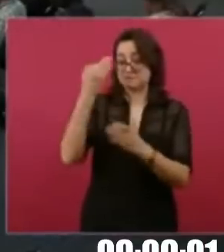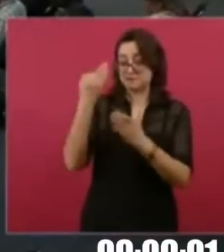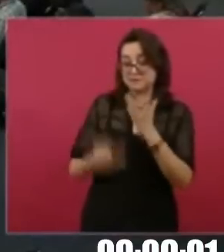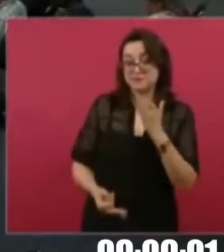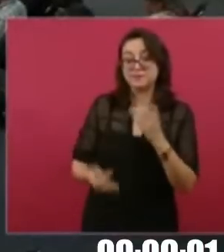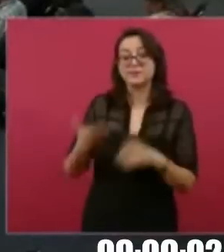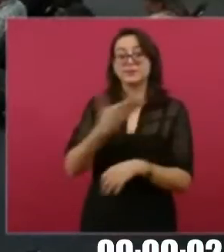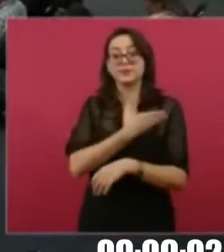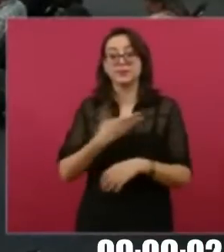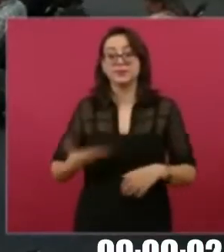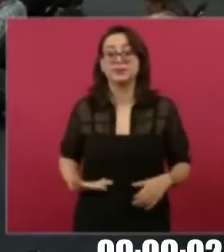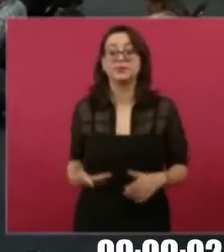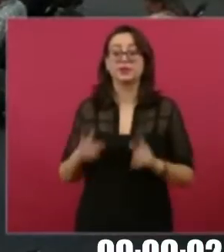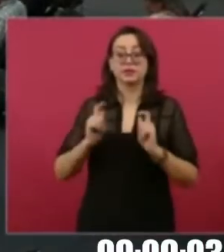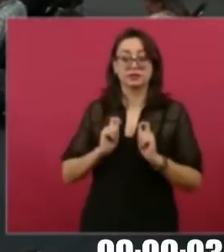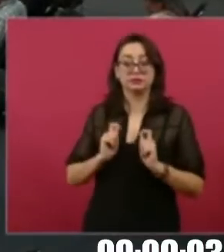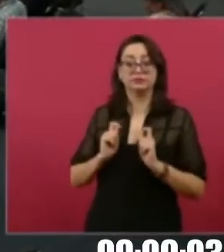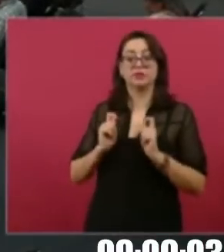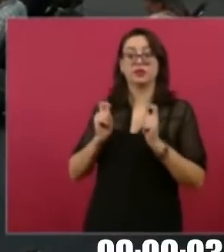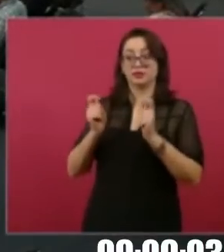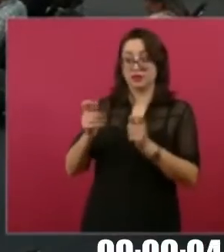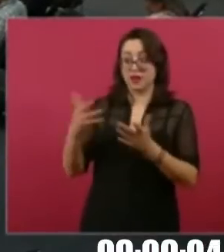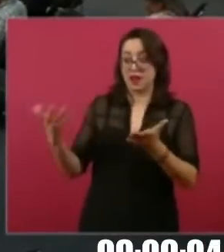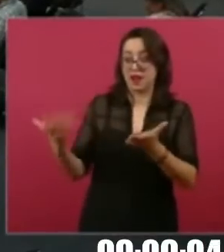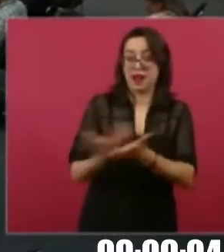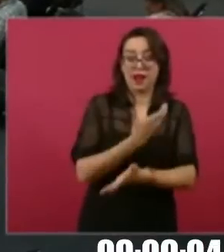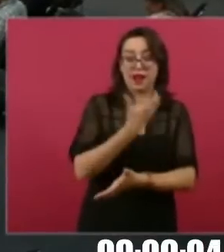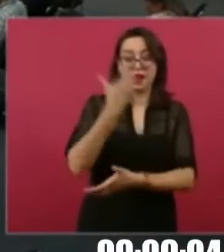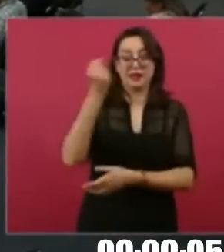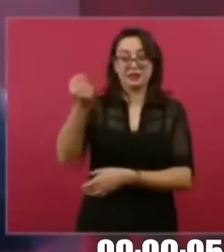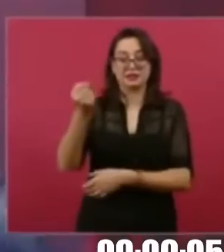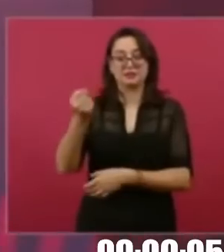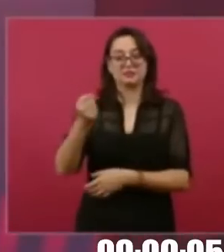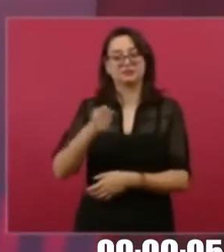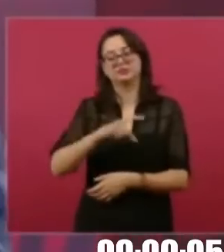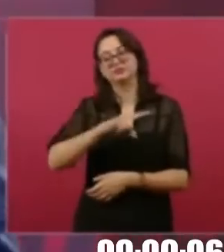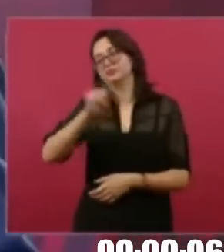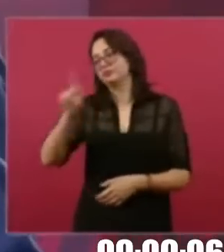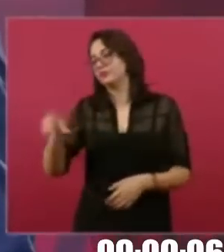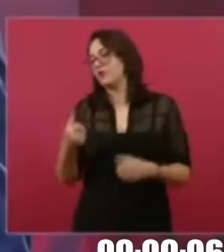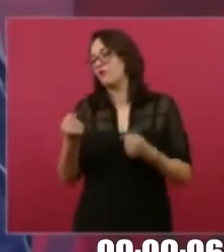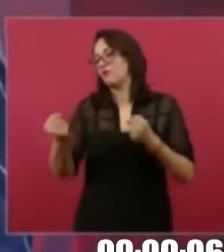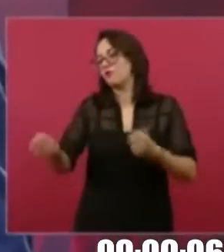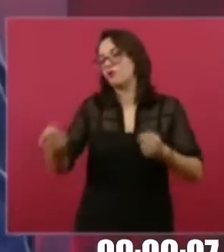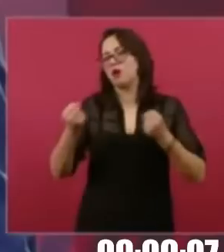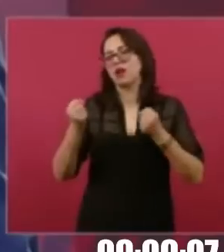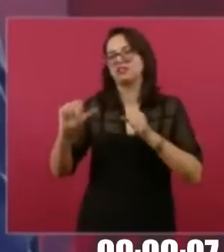y pues padeció de toda una campaña